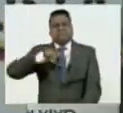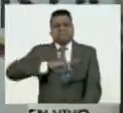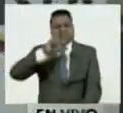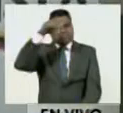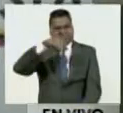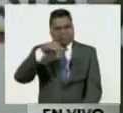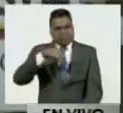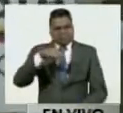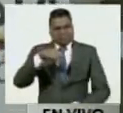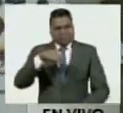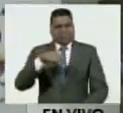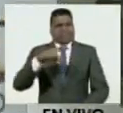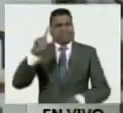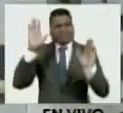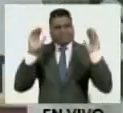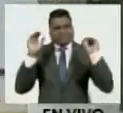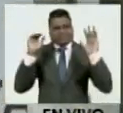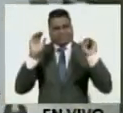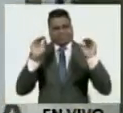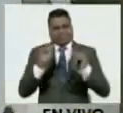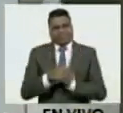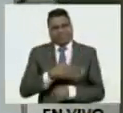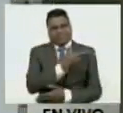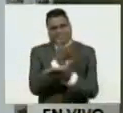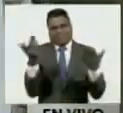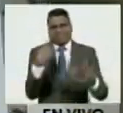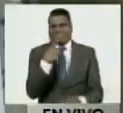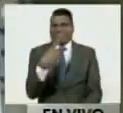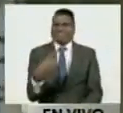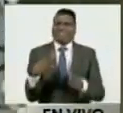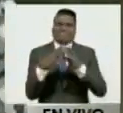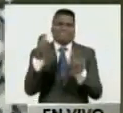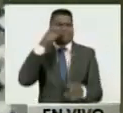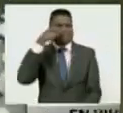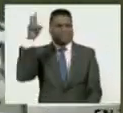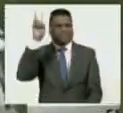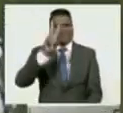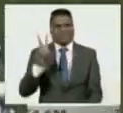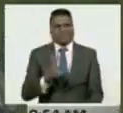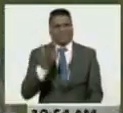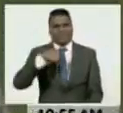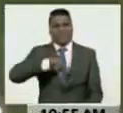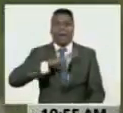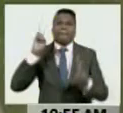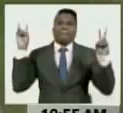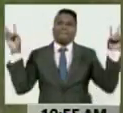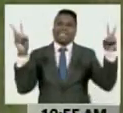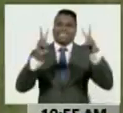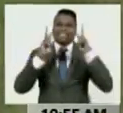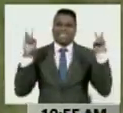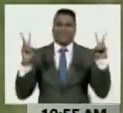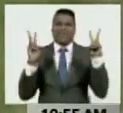aquí despedimos el pase diciéndole a todo el pueblo de Venezuela que nuestra victoria